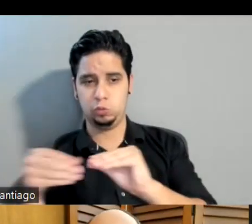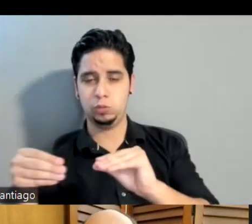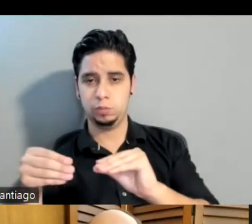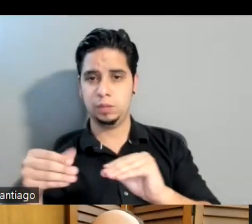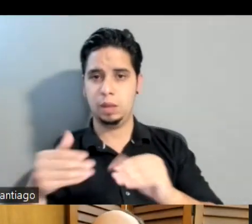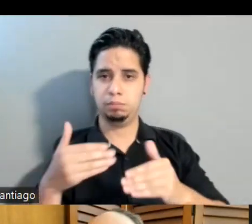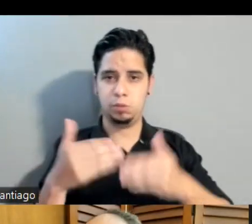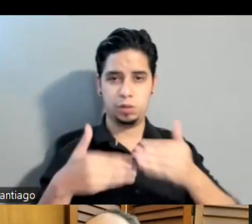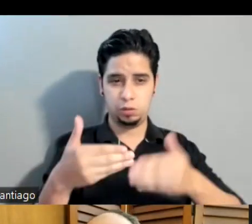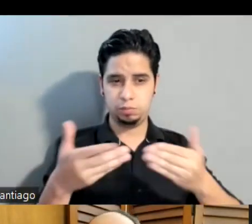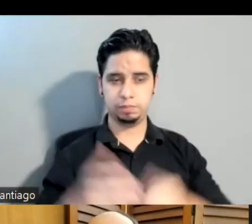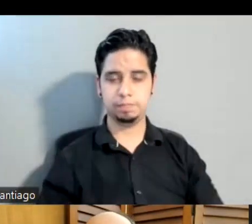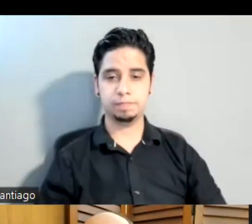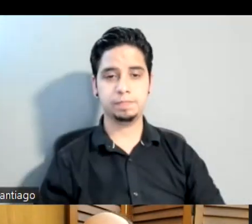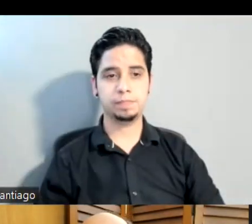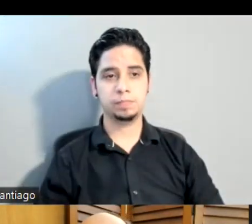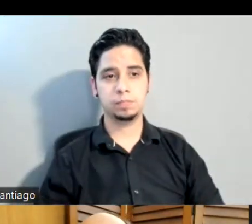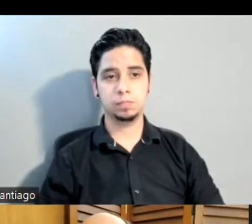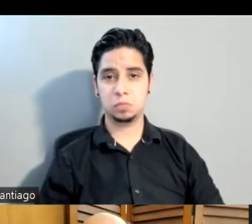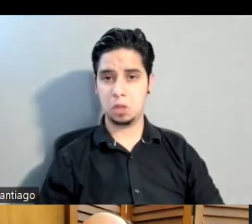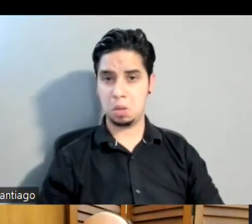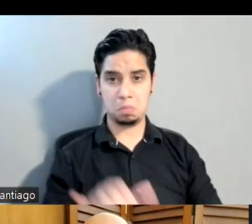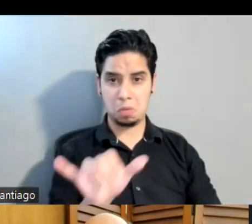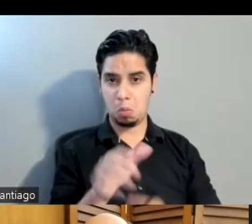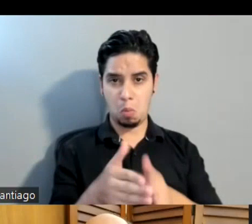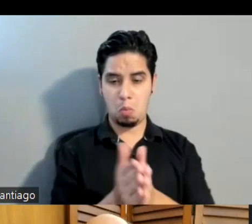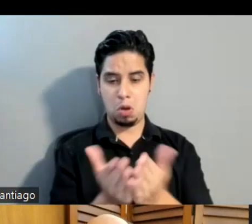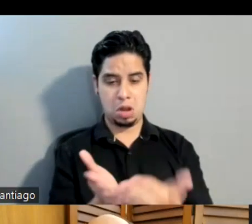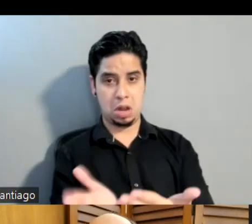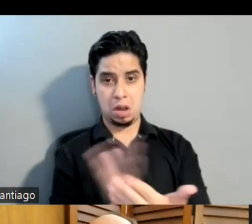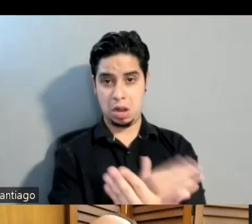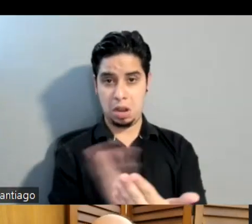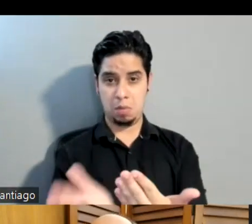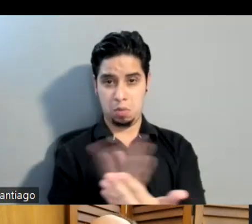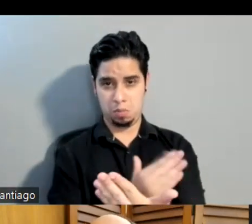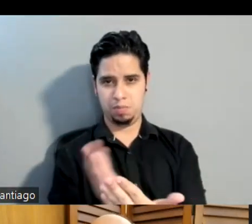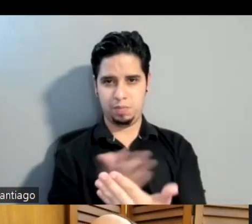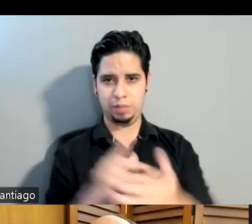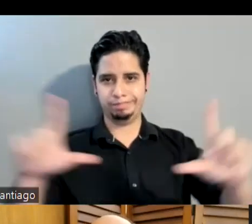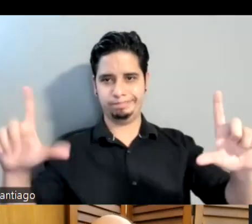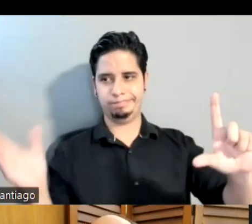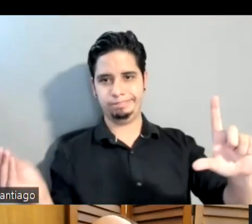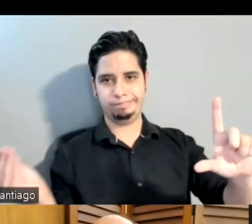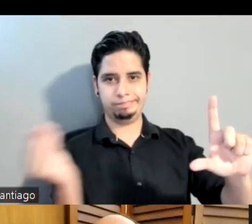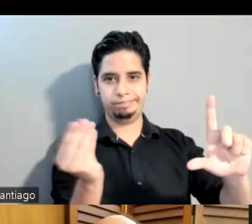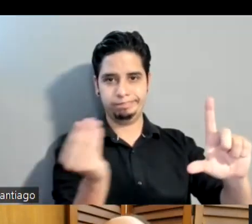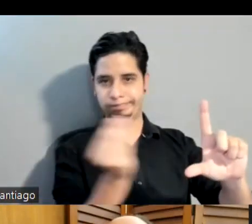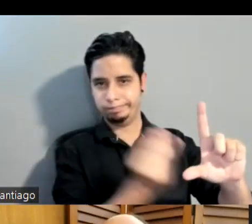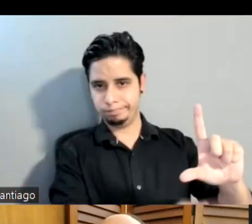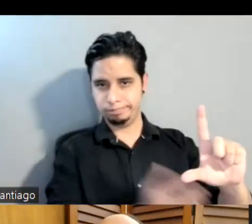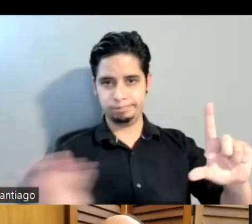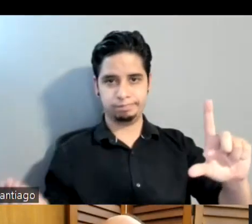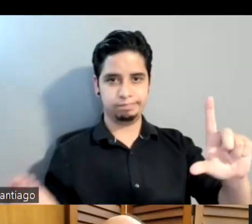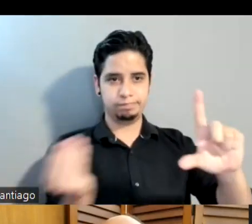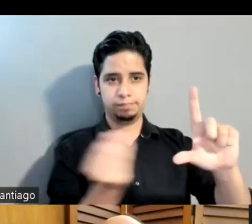imagen. Es un complemento. Es como un libro, o sea, como si puedes cuando tú pasas. ¿Te acuerdas cuando? Bueno, yo creo que Jorge Amán no se debe acordar y